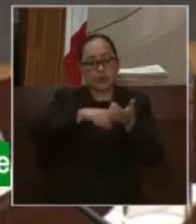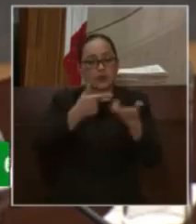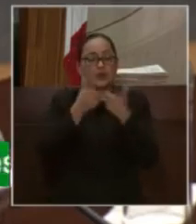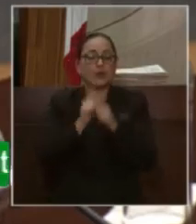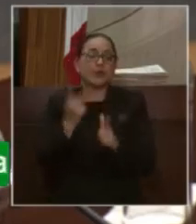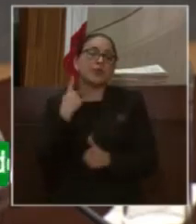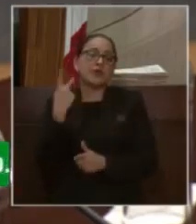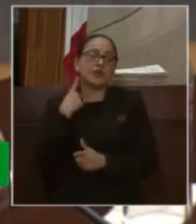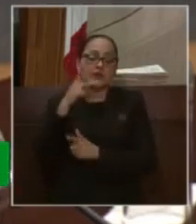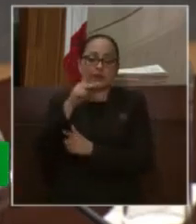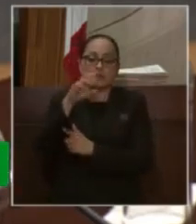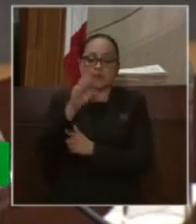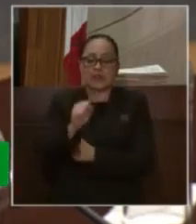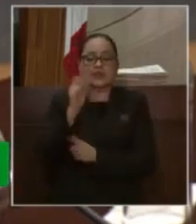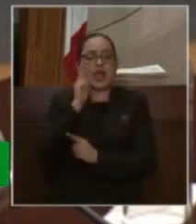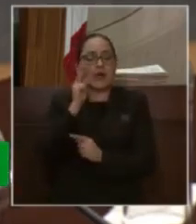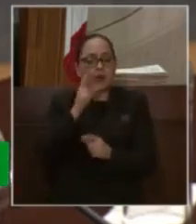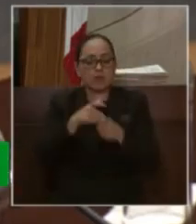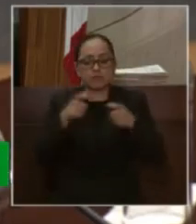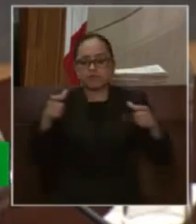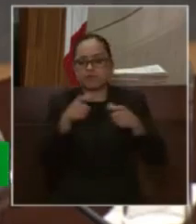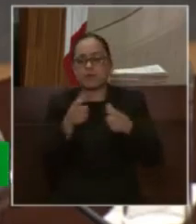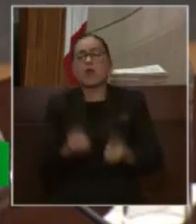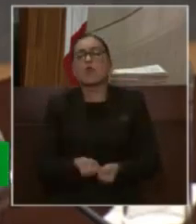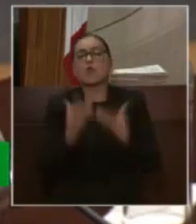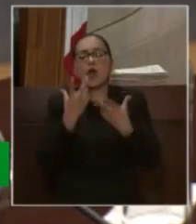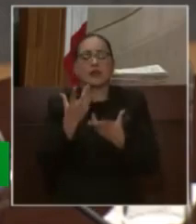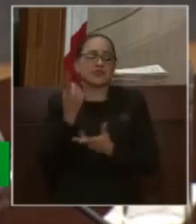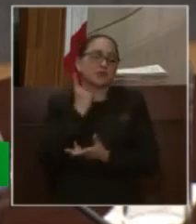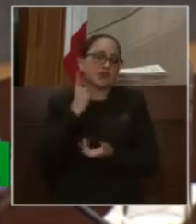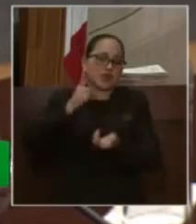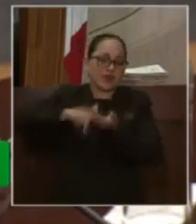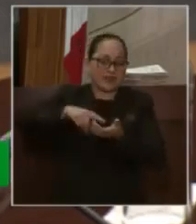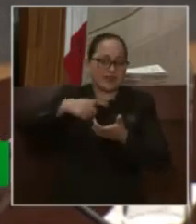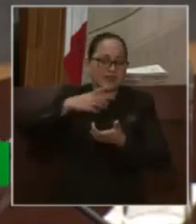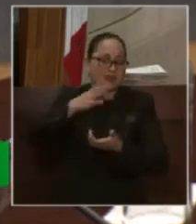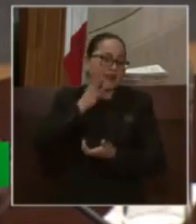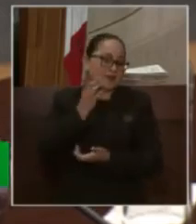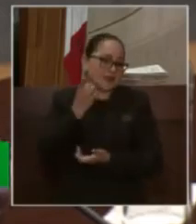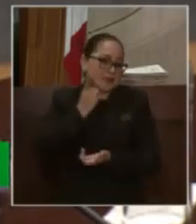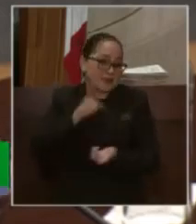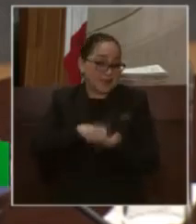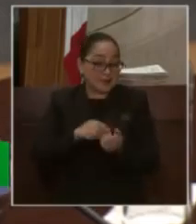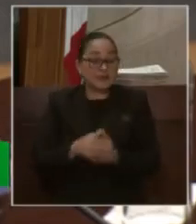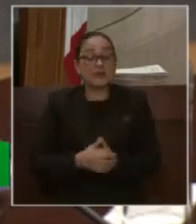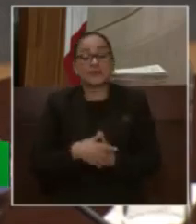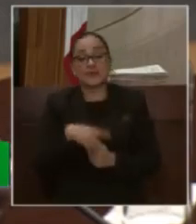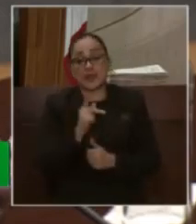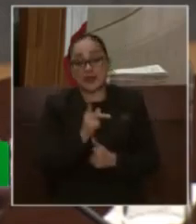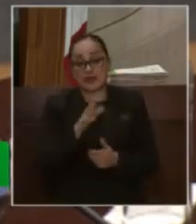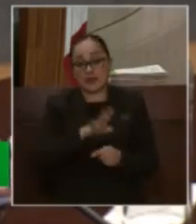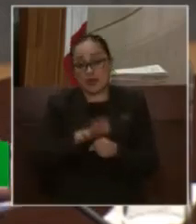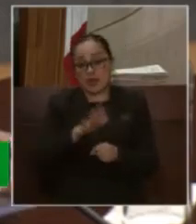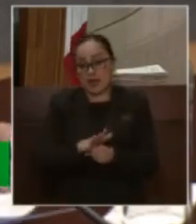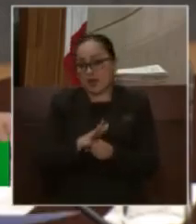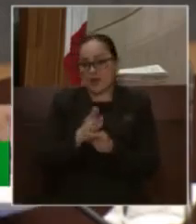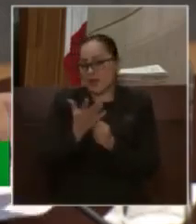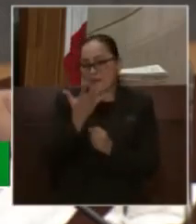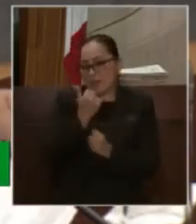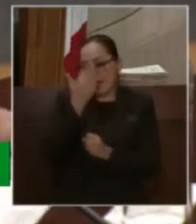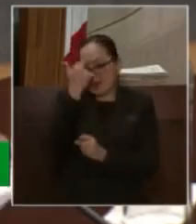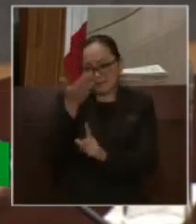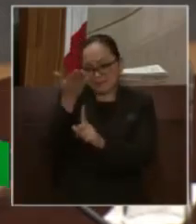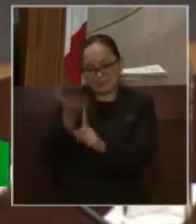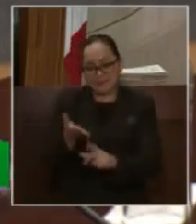Social para analizar la subrepresentación y sobrerepresentación en el Congreso local, el agravio, pero ineficaz para alcanzar la pretensión